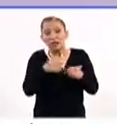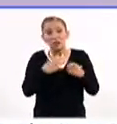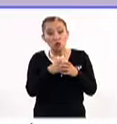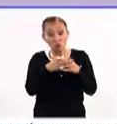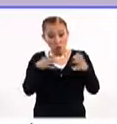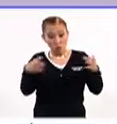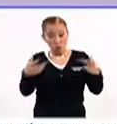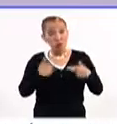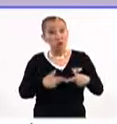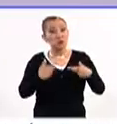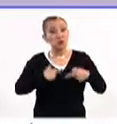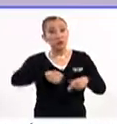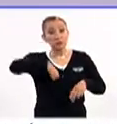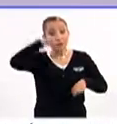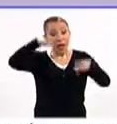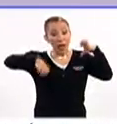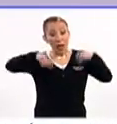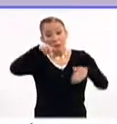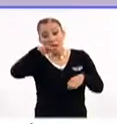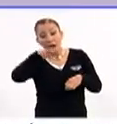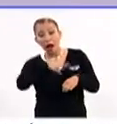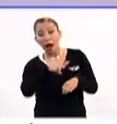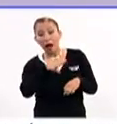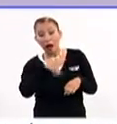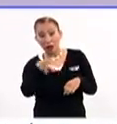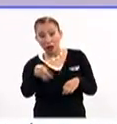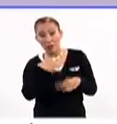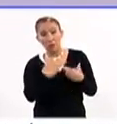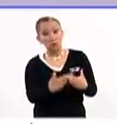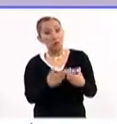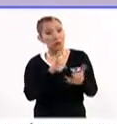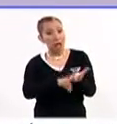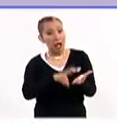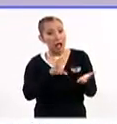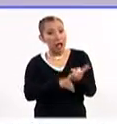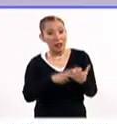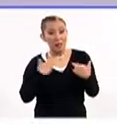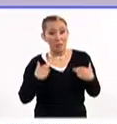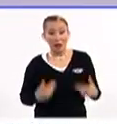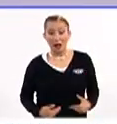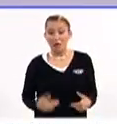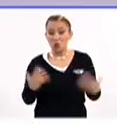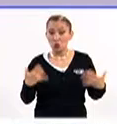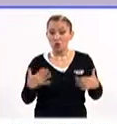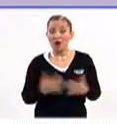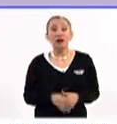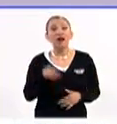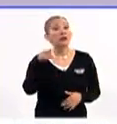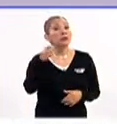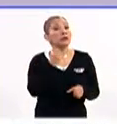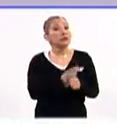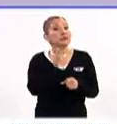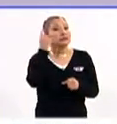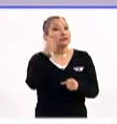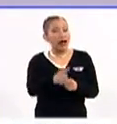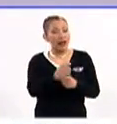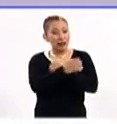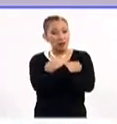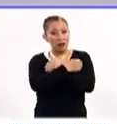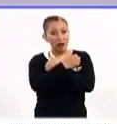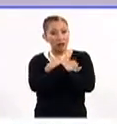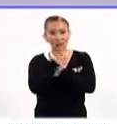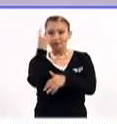número grande de personas mayores resulta una fuente de riqueza humana inconmensurable, una oportunidad